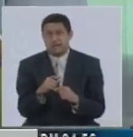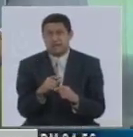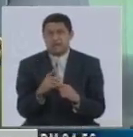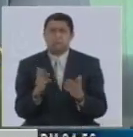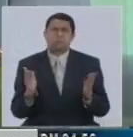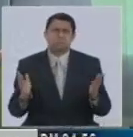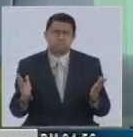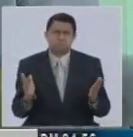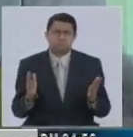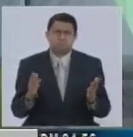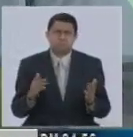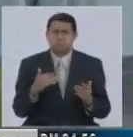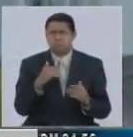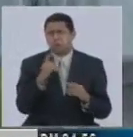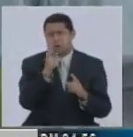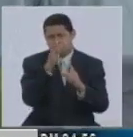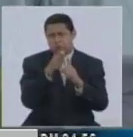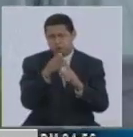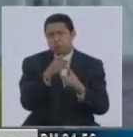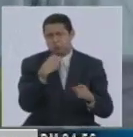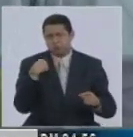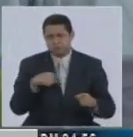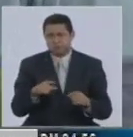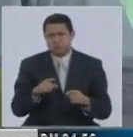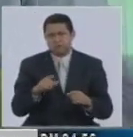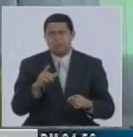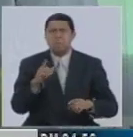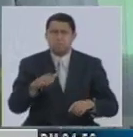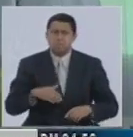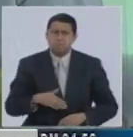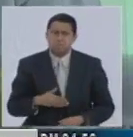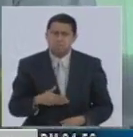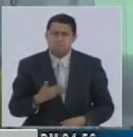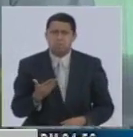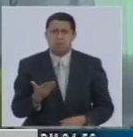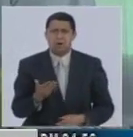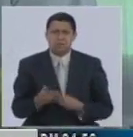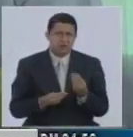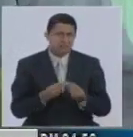bueno, alcance esos objetivos, y de una u otra manera